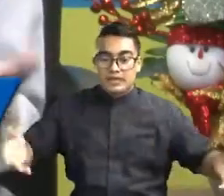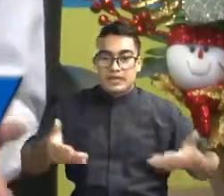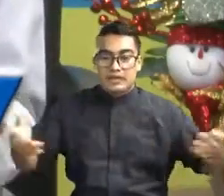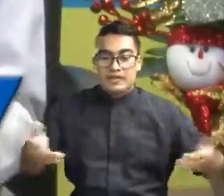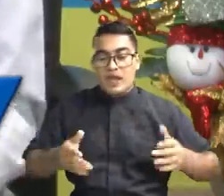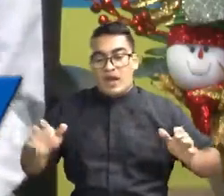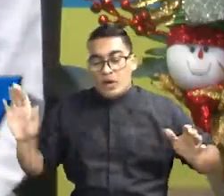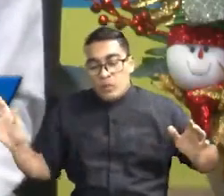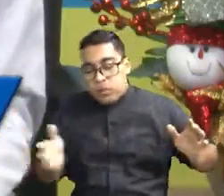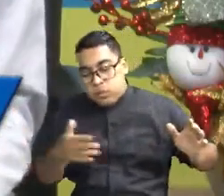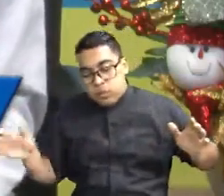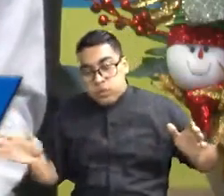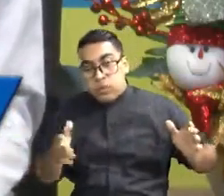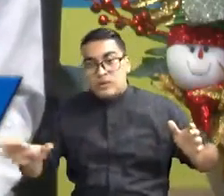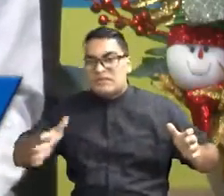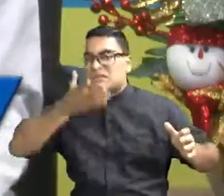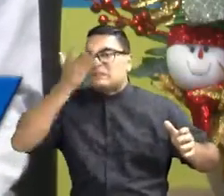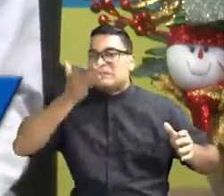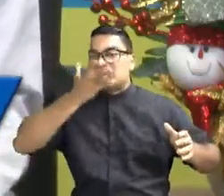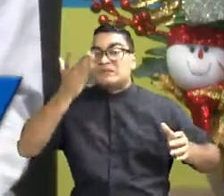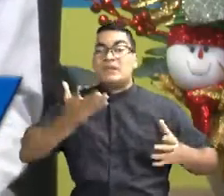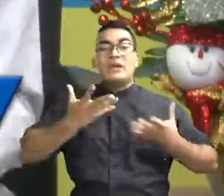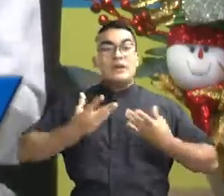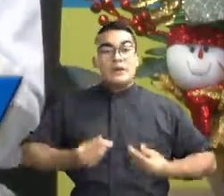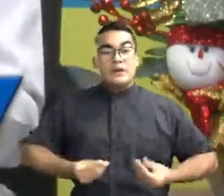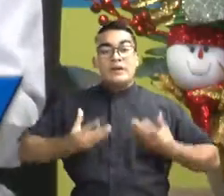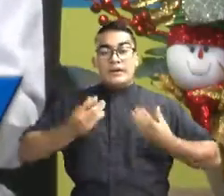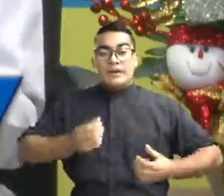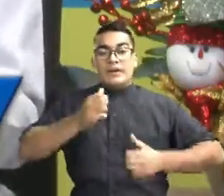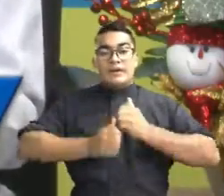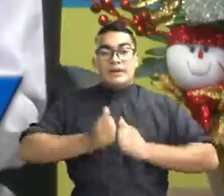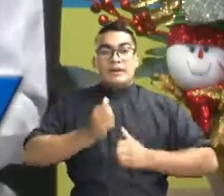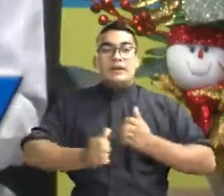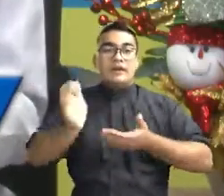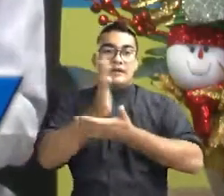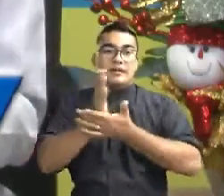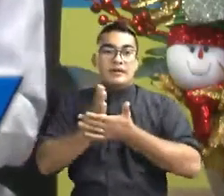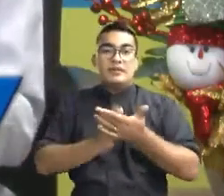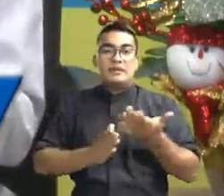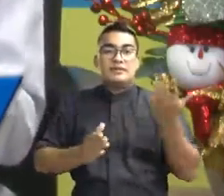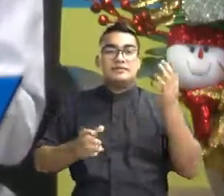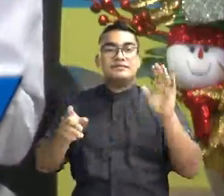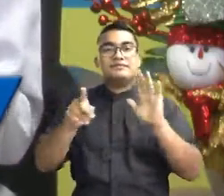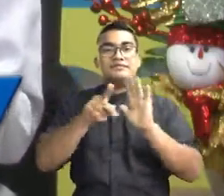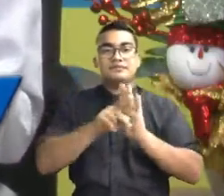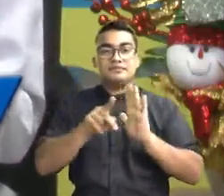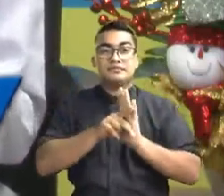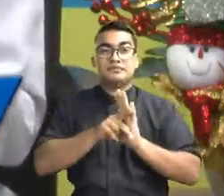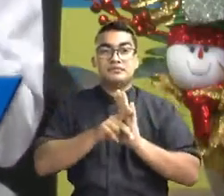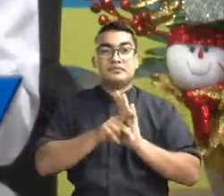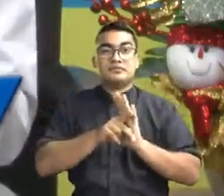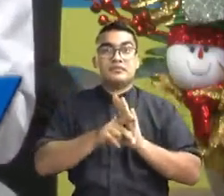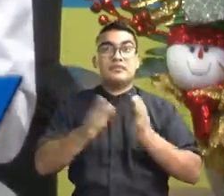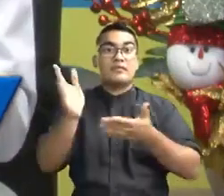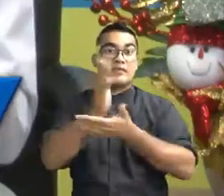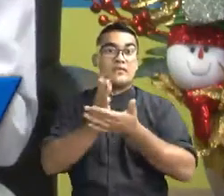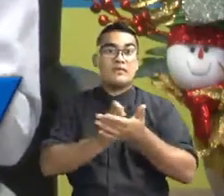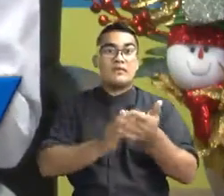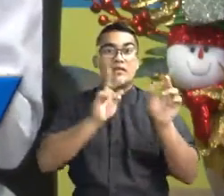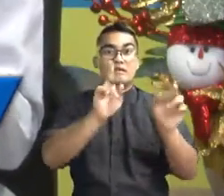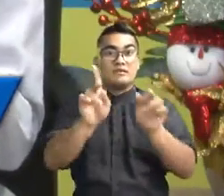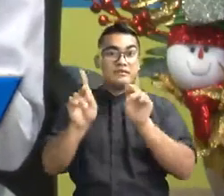muy común en nuestro medio, y a ciertas partículas que se consideran nocivas en algunos trabajos,